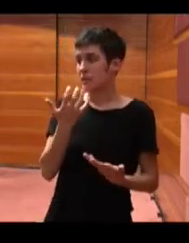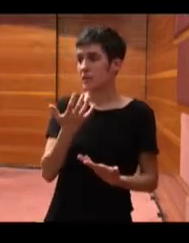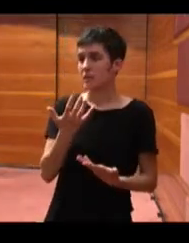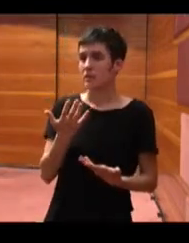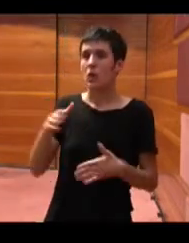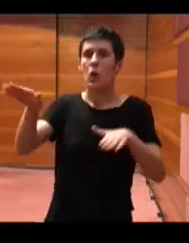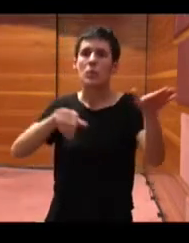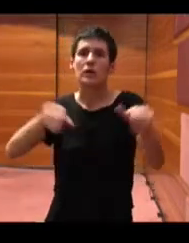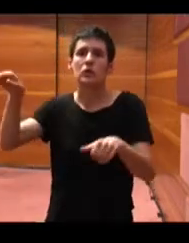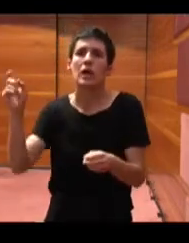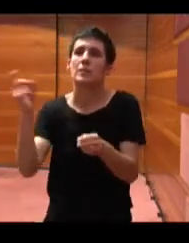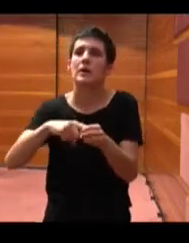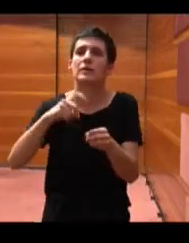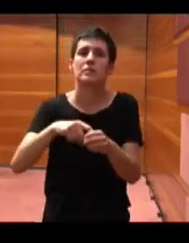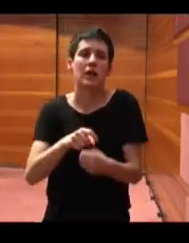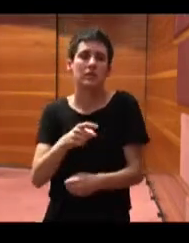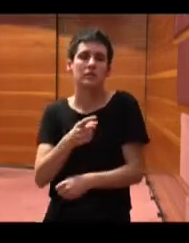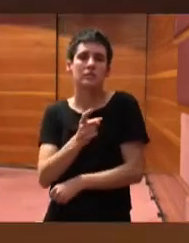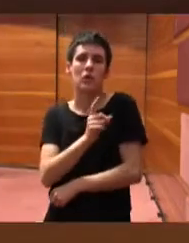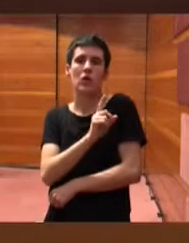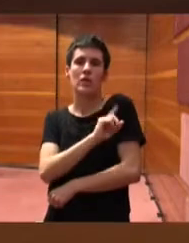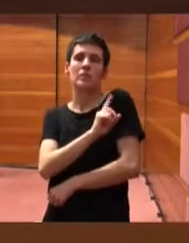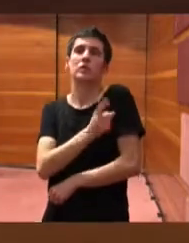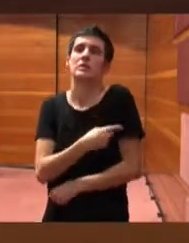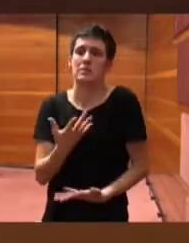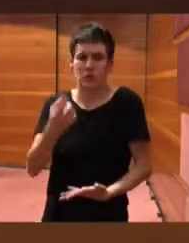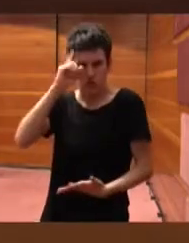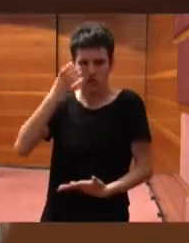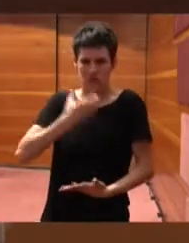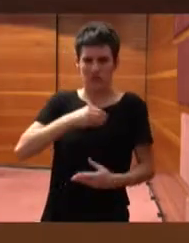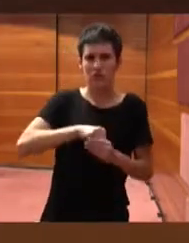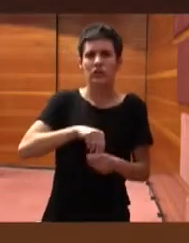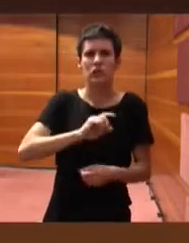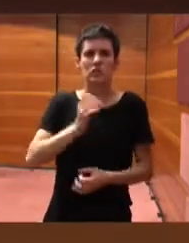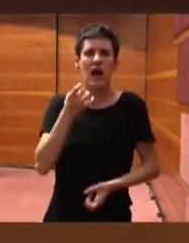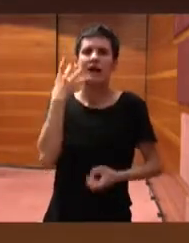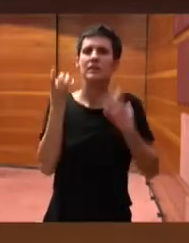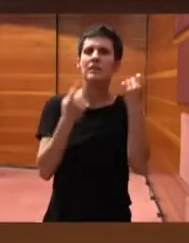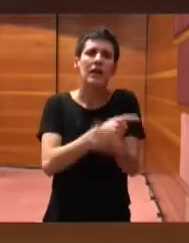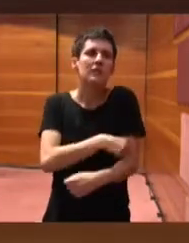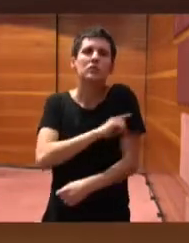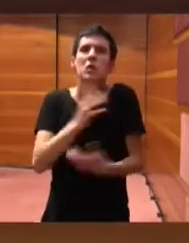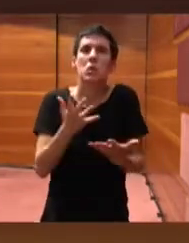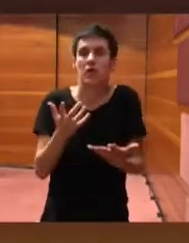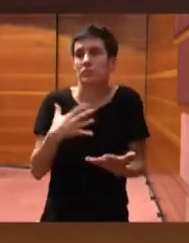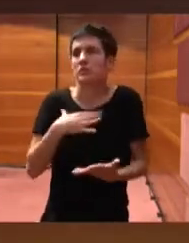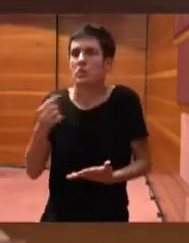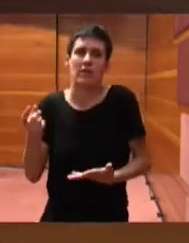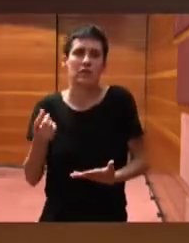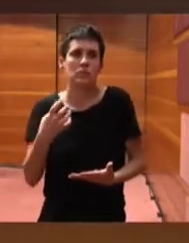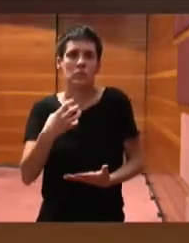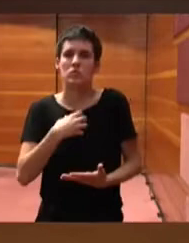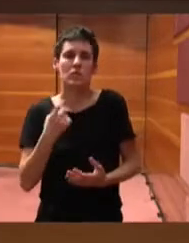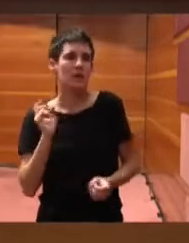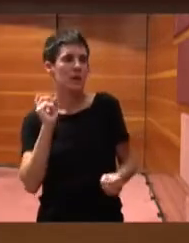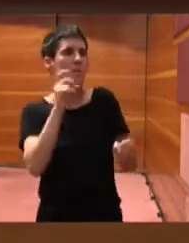materia deportiva y no saben qué actividad deportiva está haciendo el ayuntamiento, pues nos va a proponer cosas que ya hemos hecho en el pasado, por ejemplo. O va a tener ideas que no tienen nada